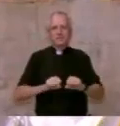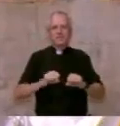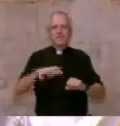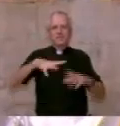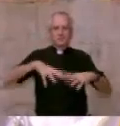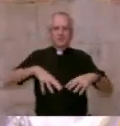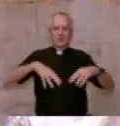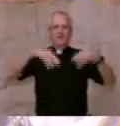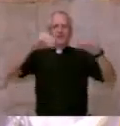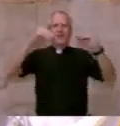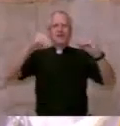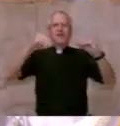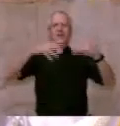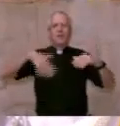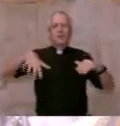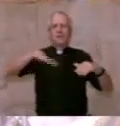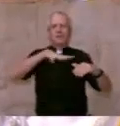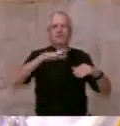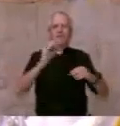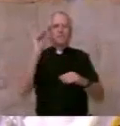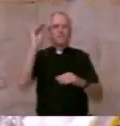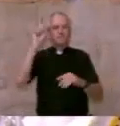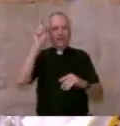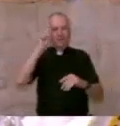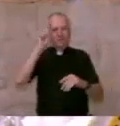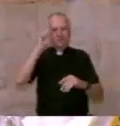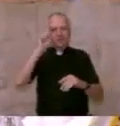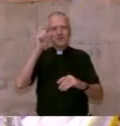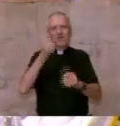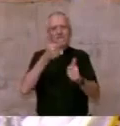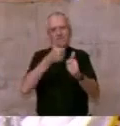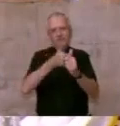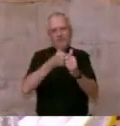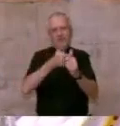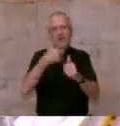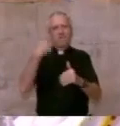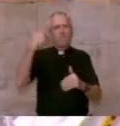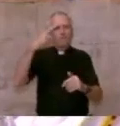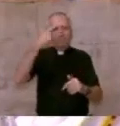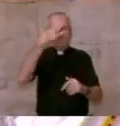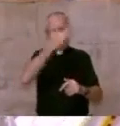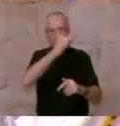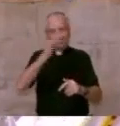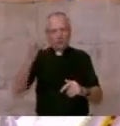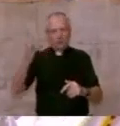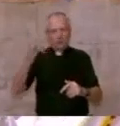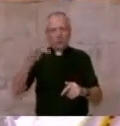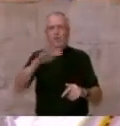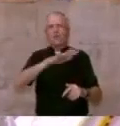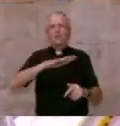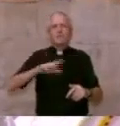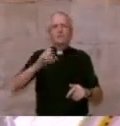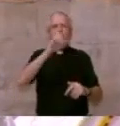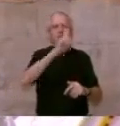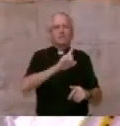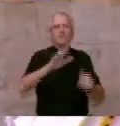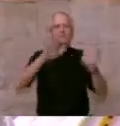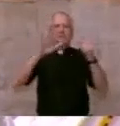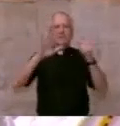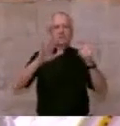cátedra como maestro auténtico de la fe apostólica, una diócesis con 6.540 kilómetros cuadrados